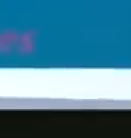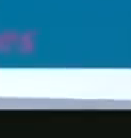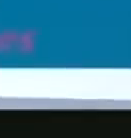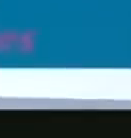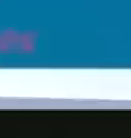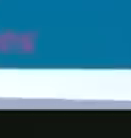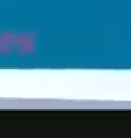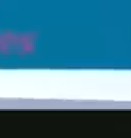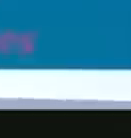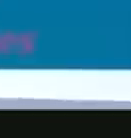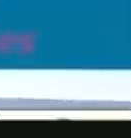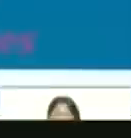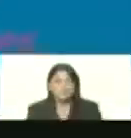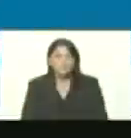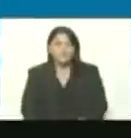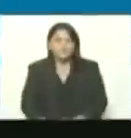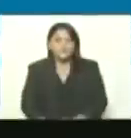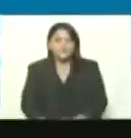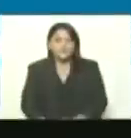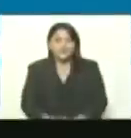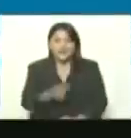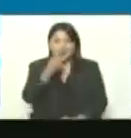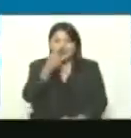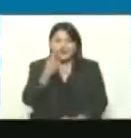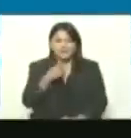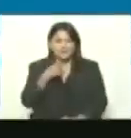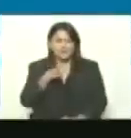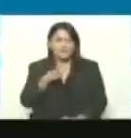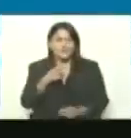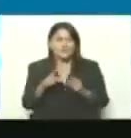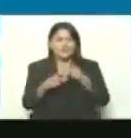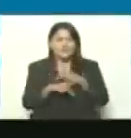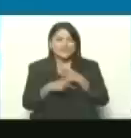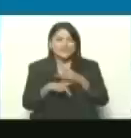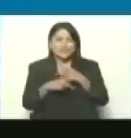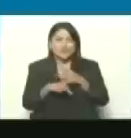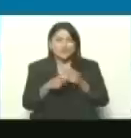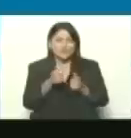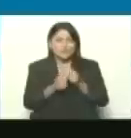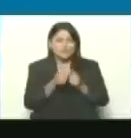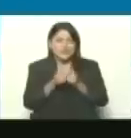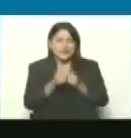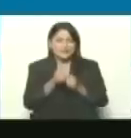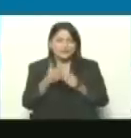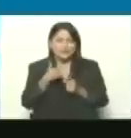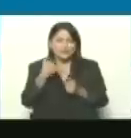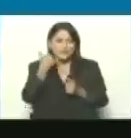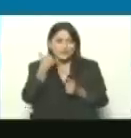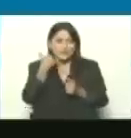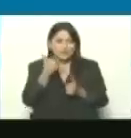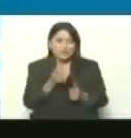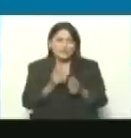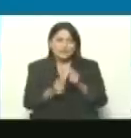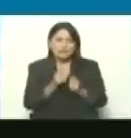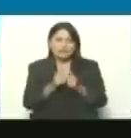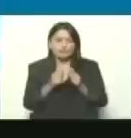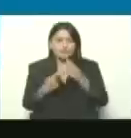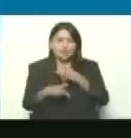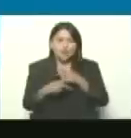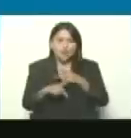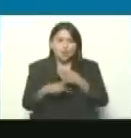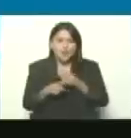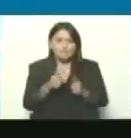sabes, tiktokeando. Yo me meto aquí en este teléfono y me pongo a tiktokear, ¿ves?